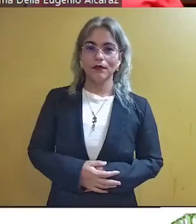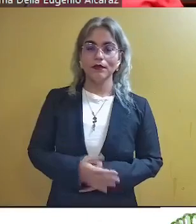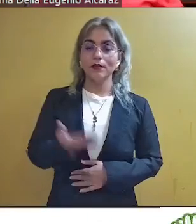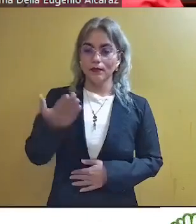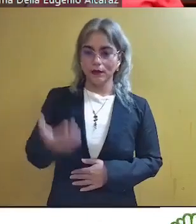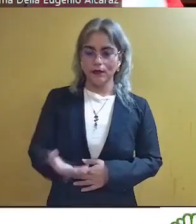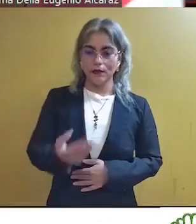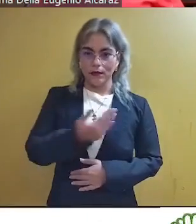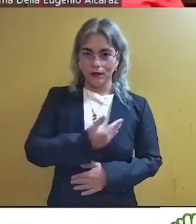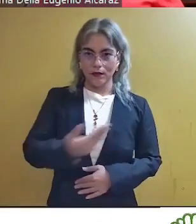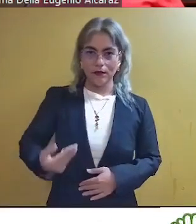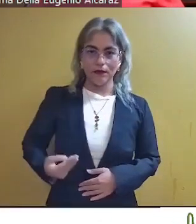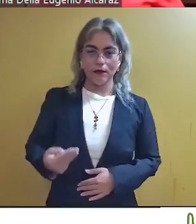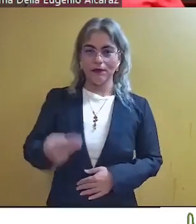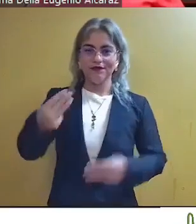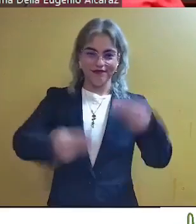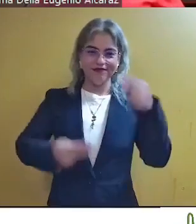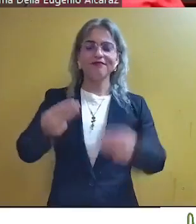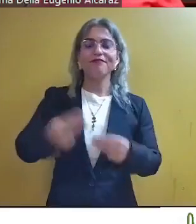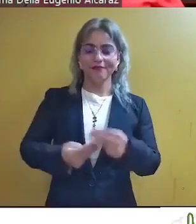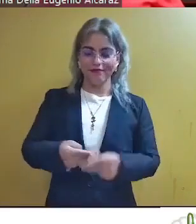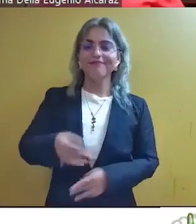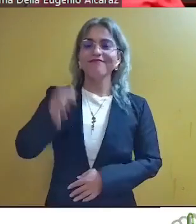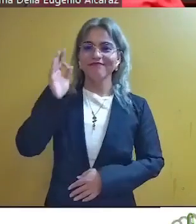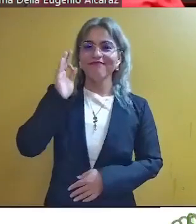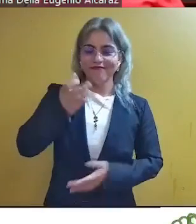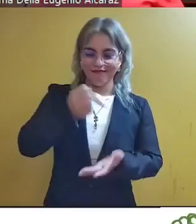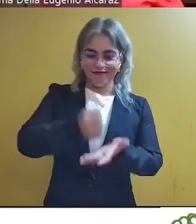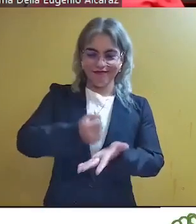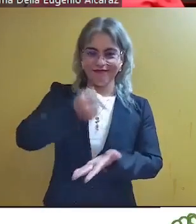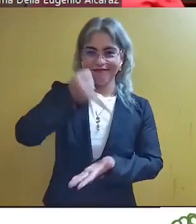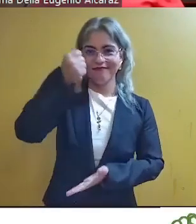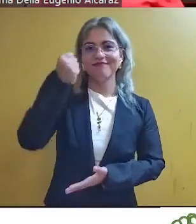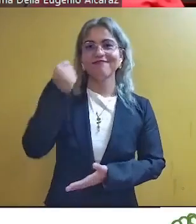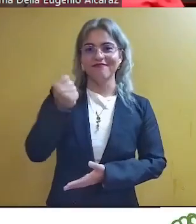plenario fue aprobado por unanimidad de votos.